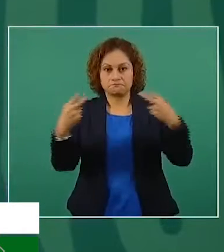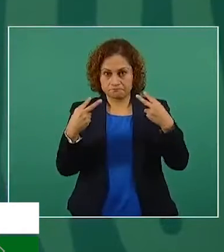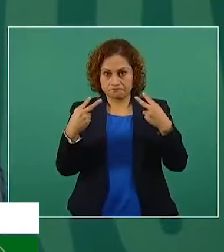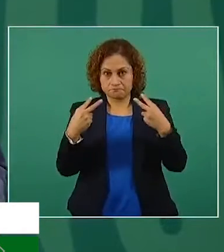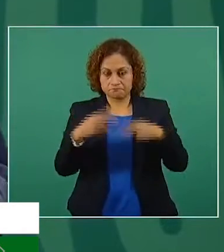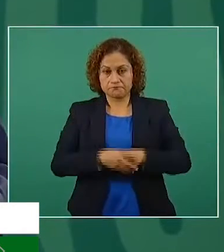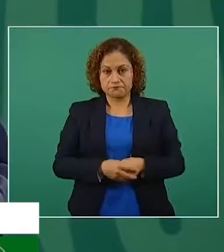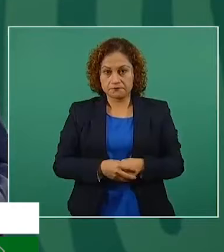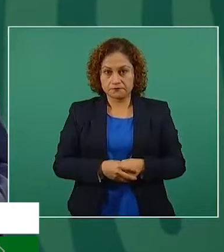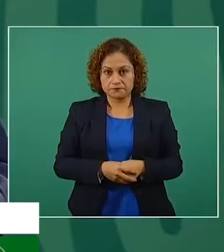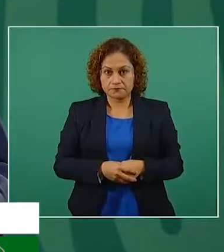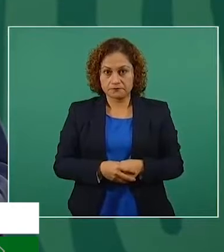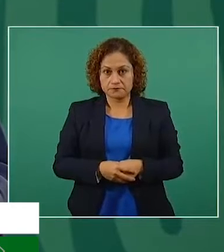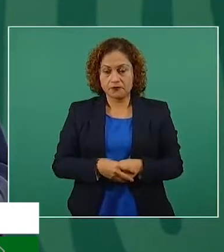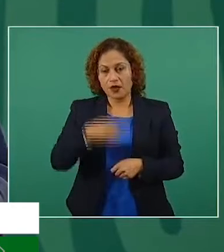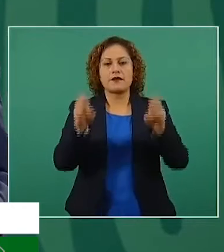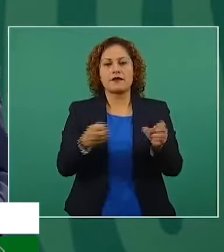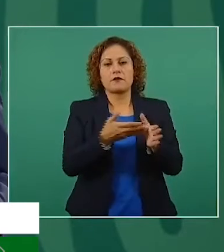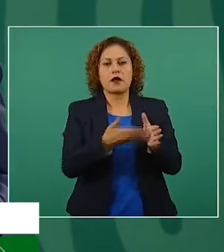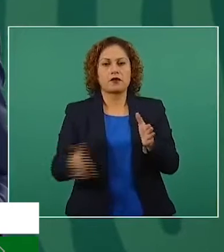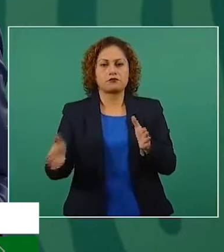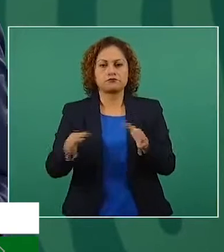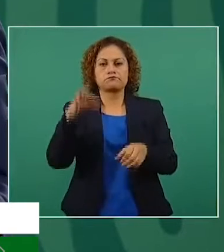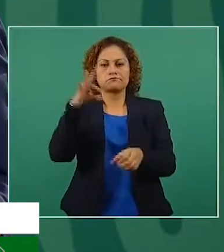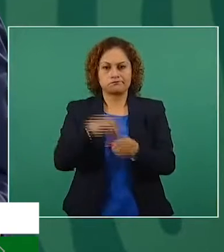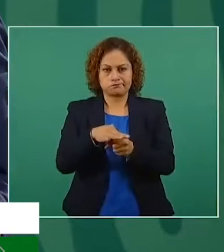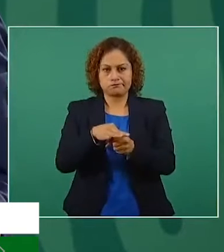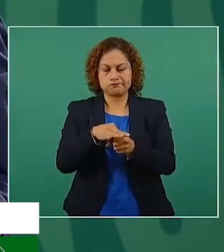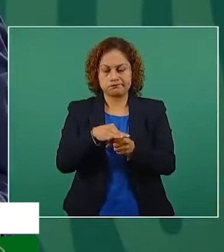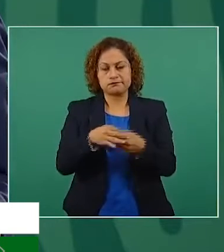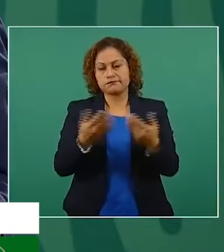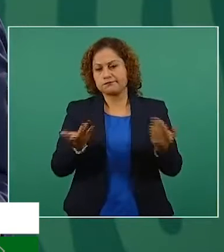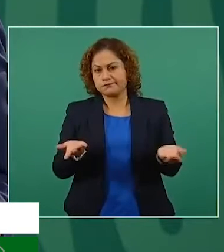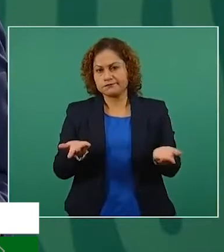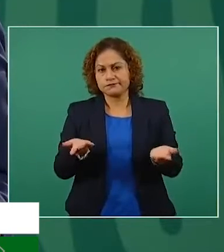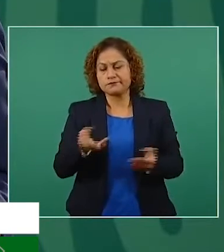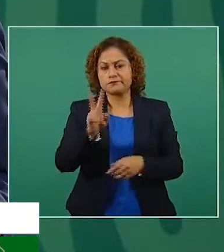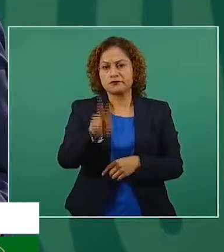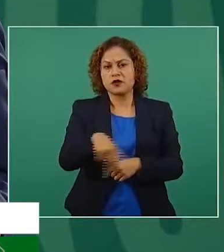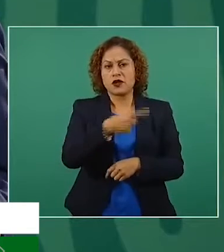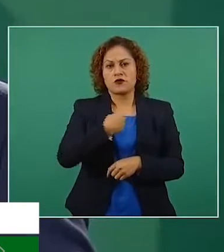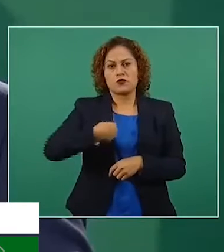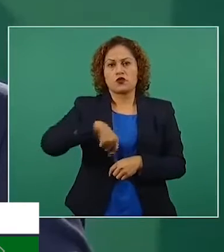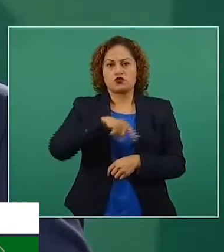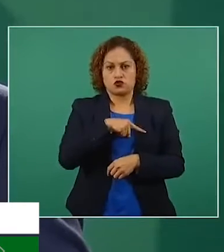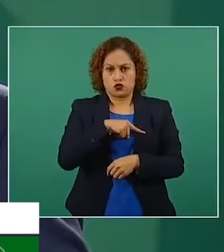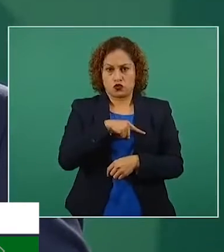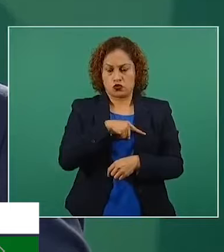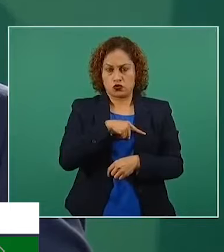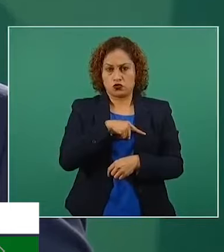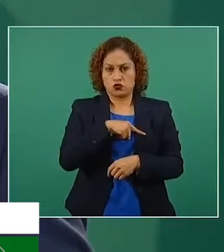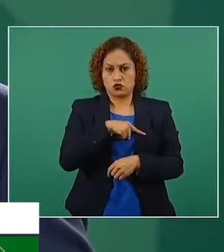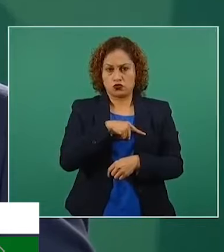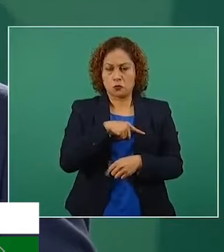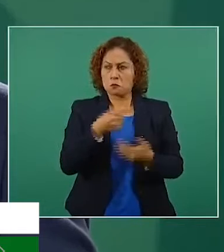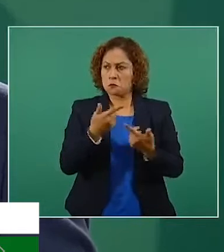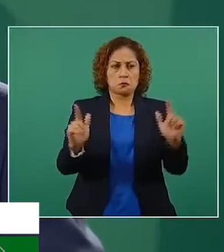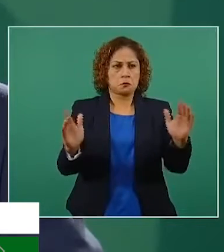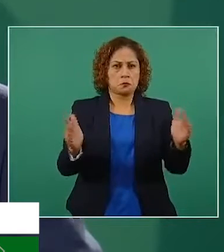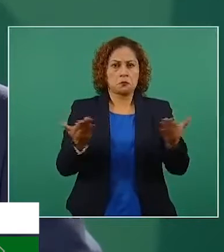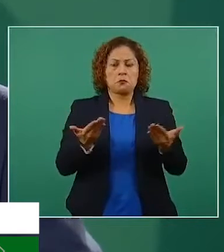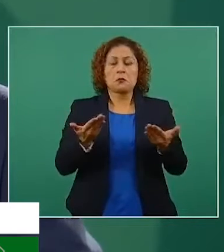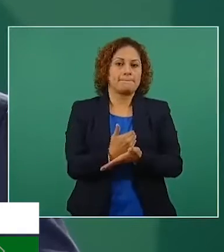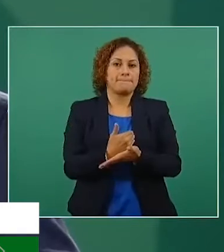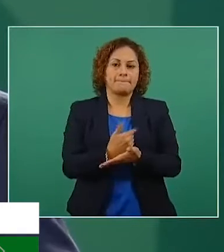las elecciones. Desde luego, no vamos a permitir ninguna intromisión